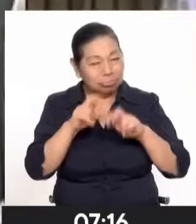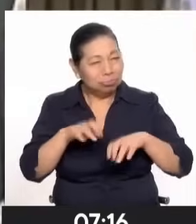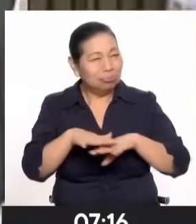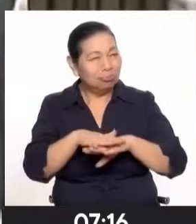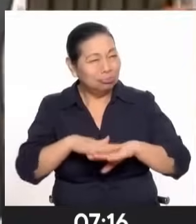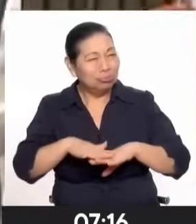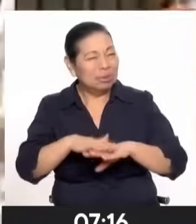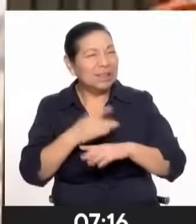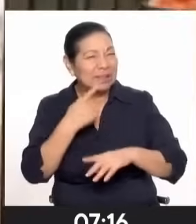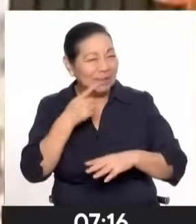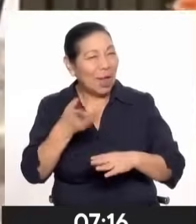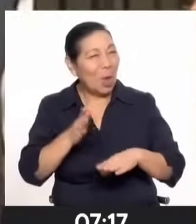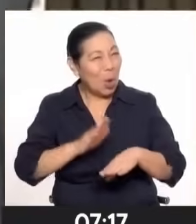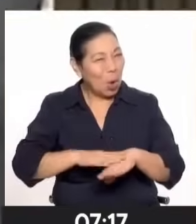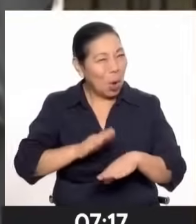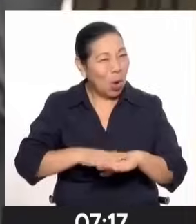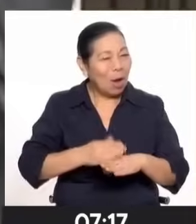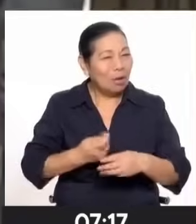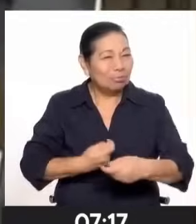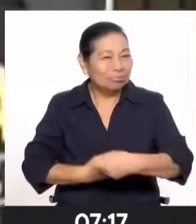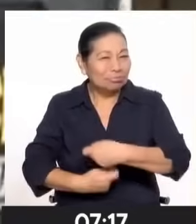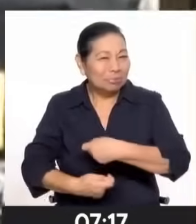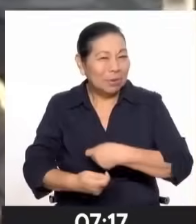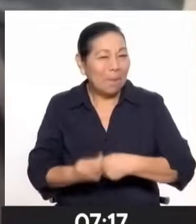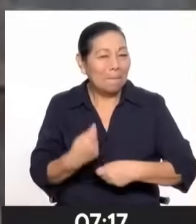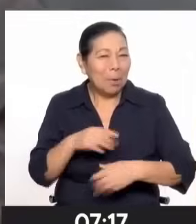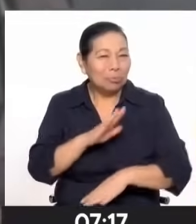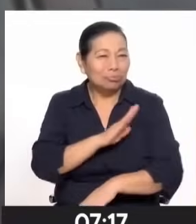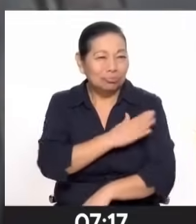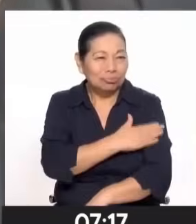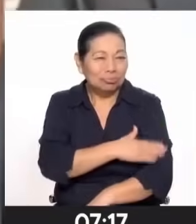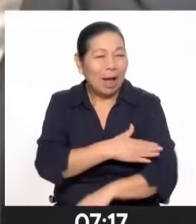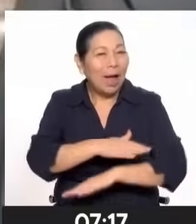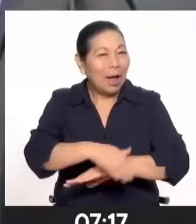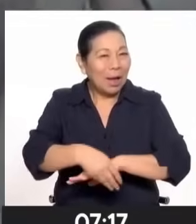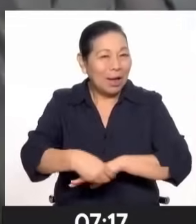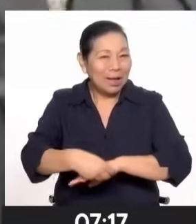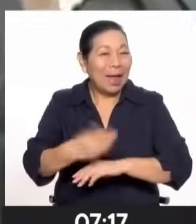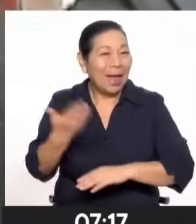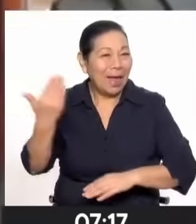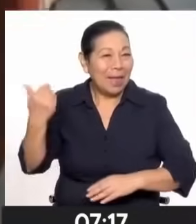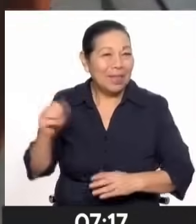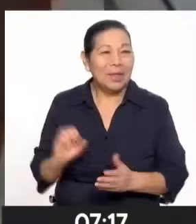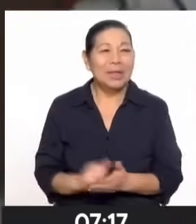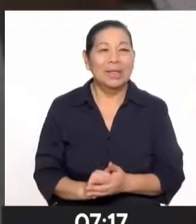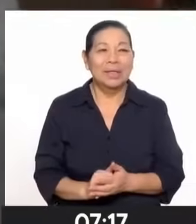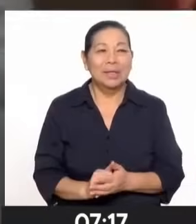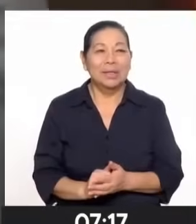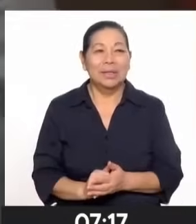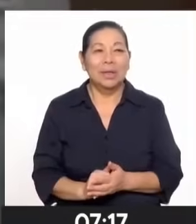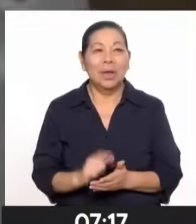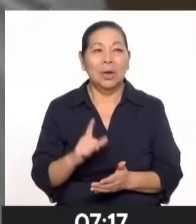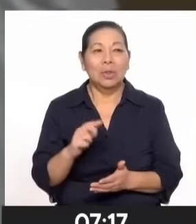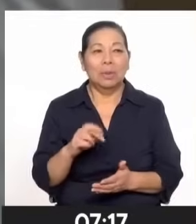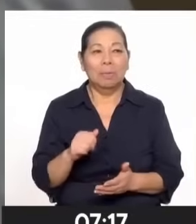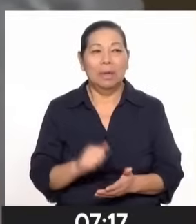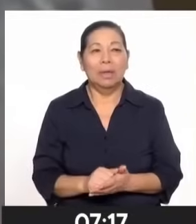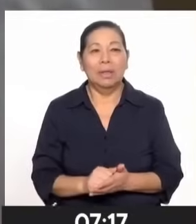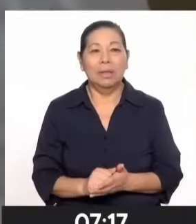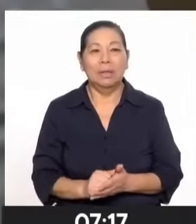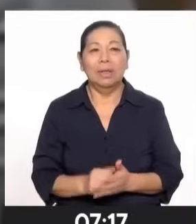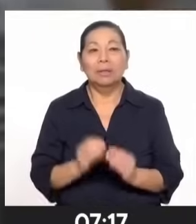investigado por el presunto delito de tráfico de influencias agravado como parte del caso Los Operadores de